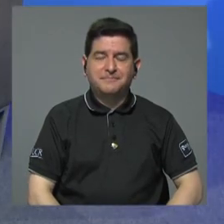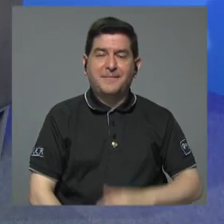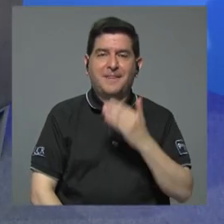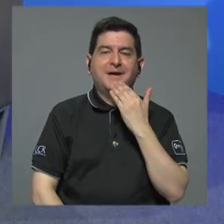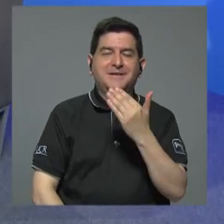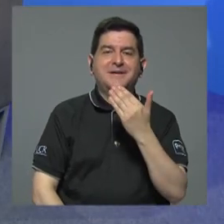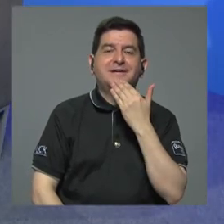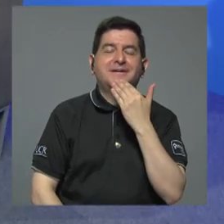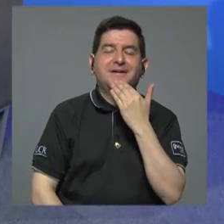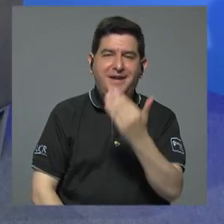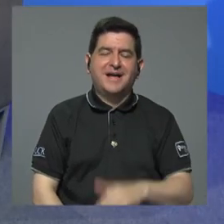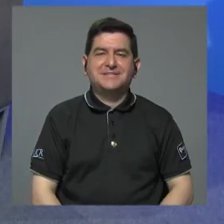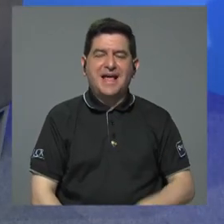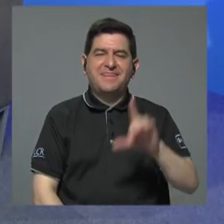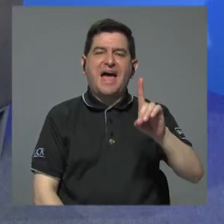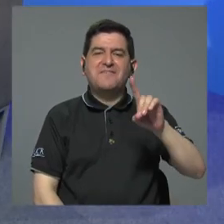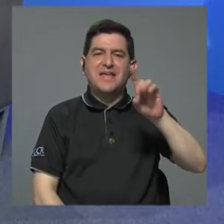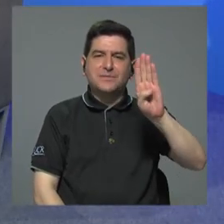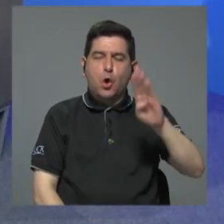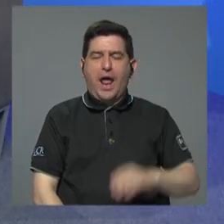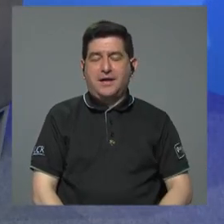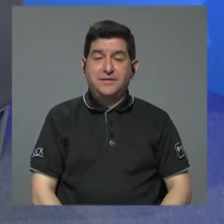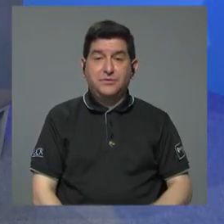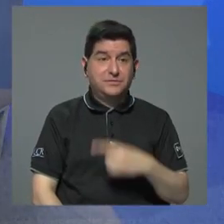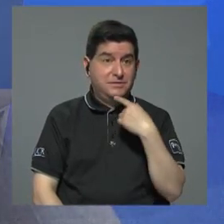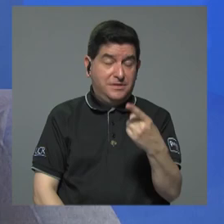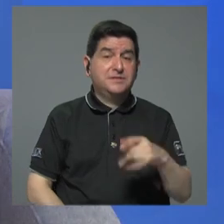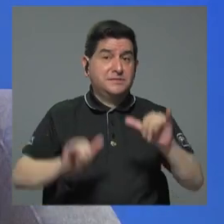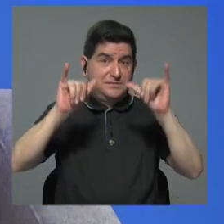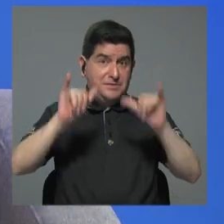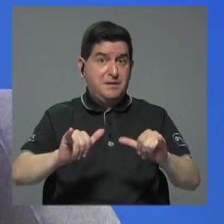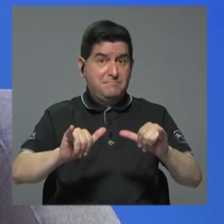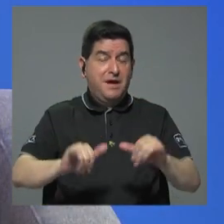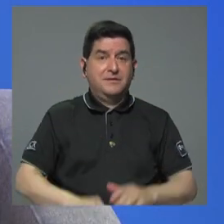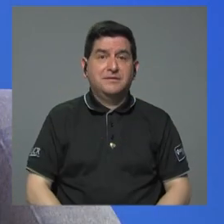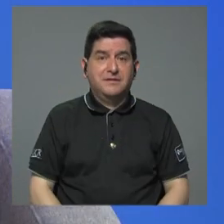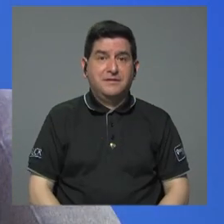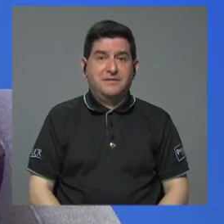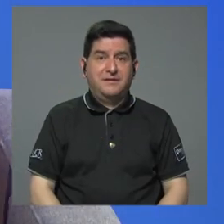Gracias a David Bolaños que nos anuncia que